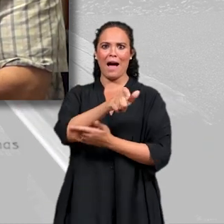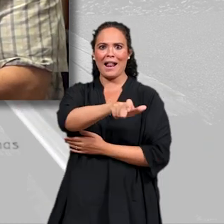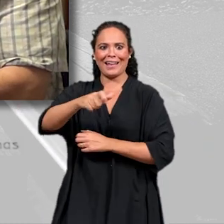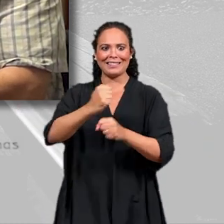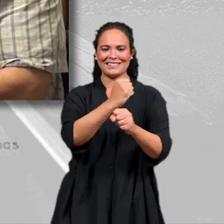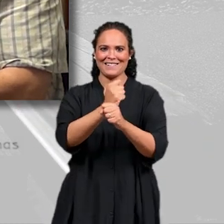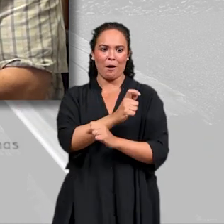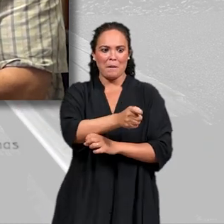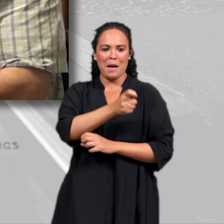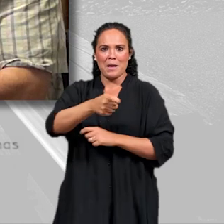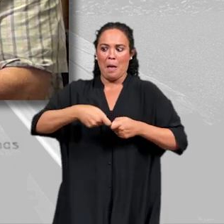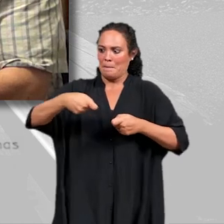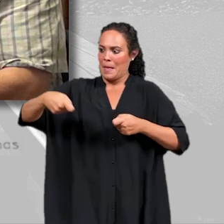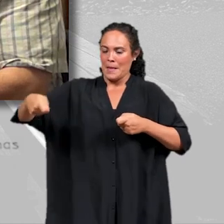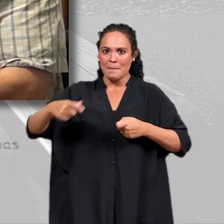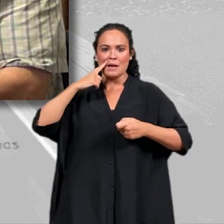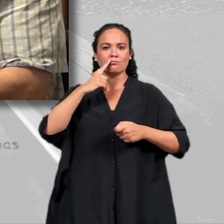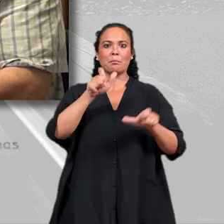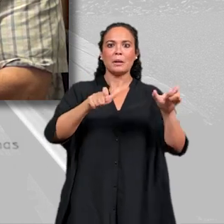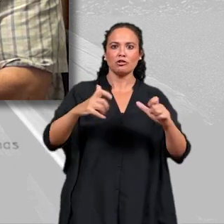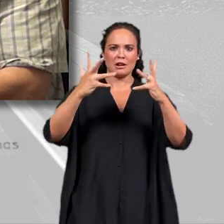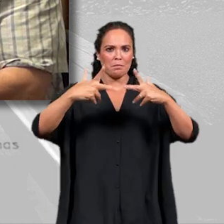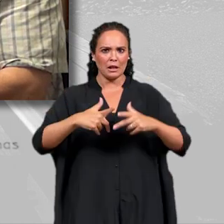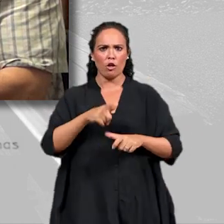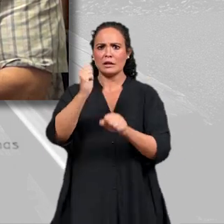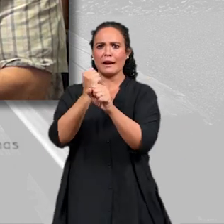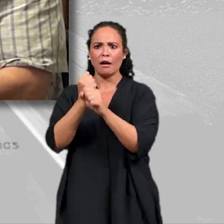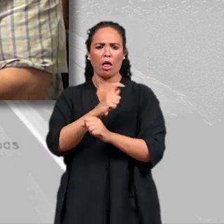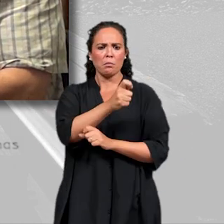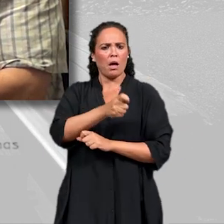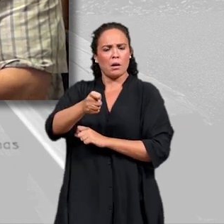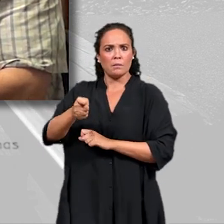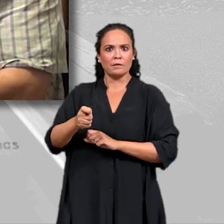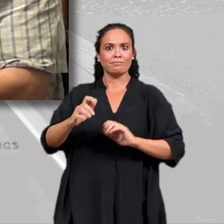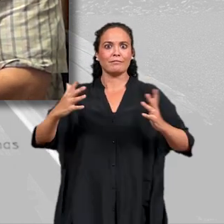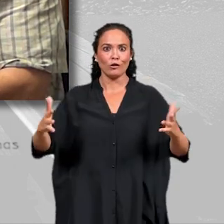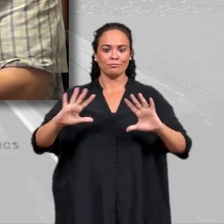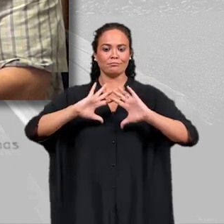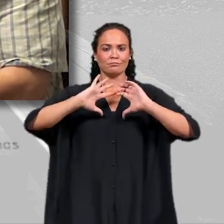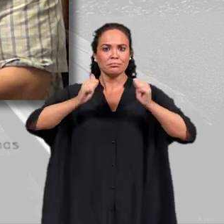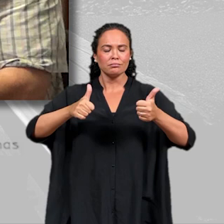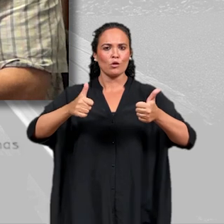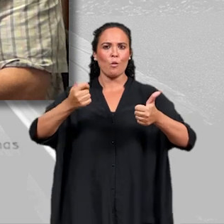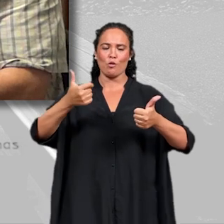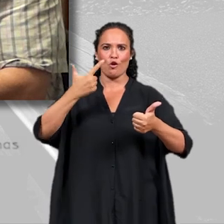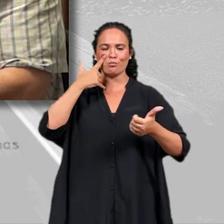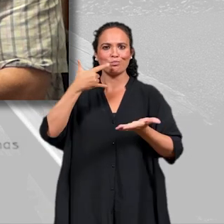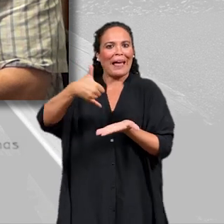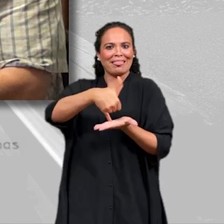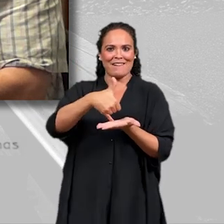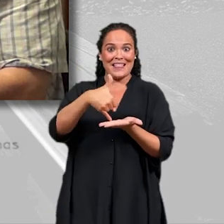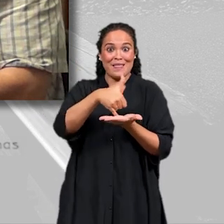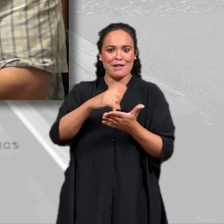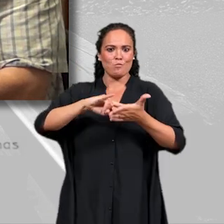la gente que está trabajando a medias, a los administradores, y entonces ya empezó, digamos, un poco cojo en el sentido de que